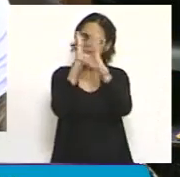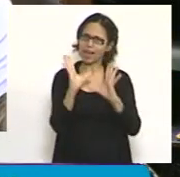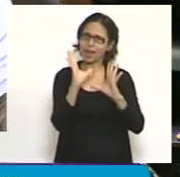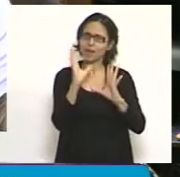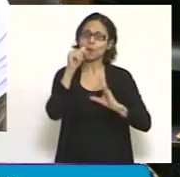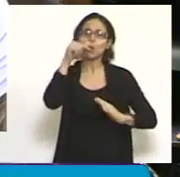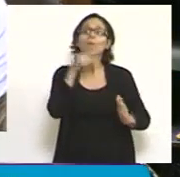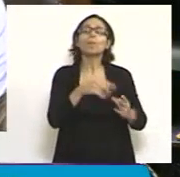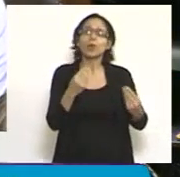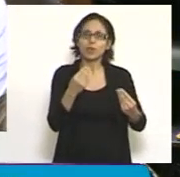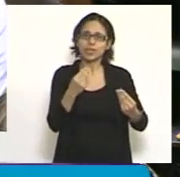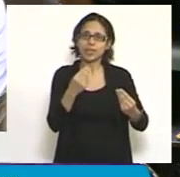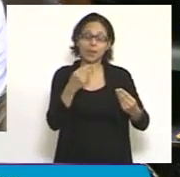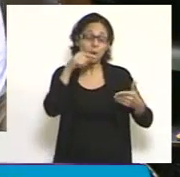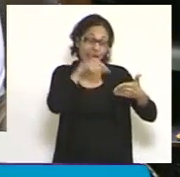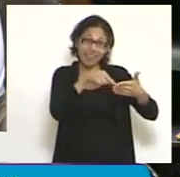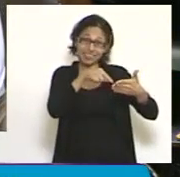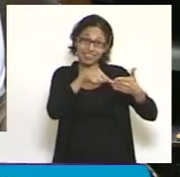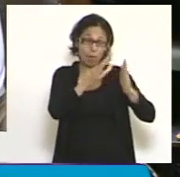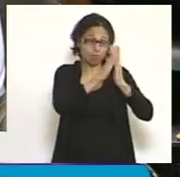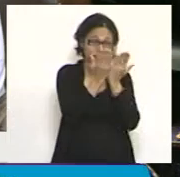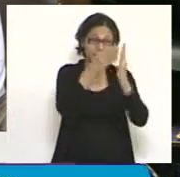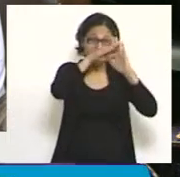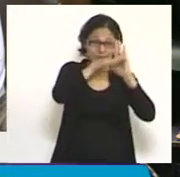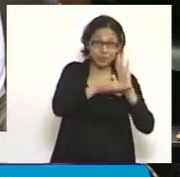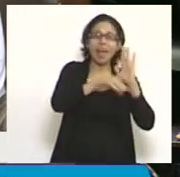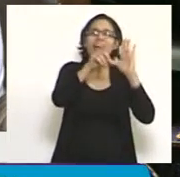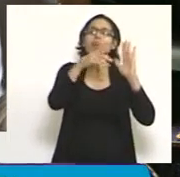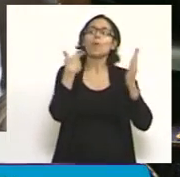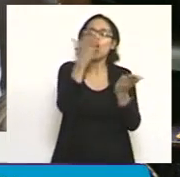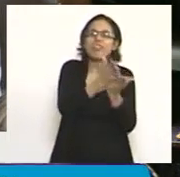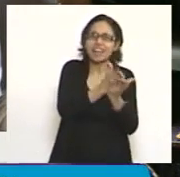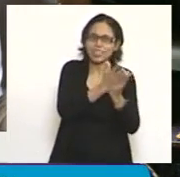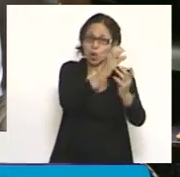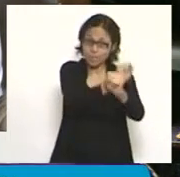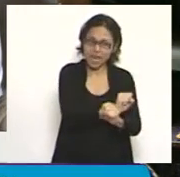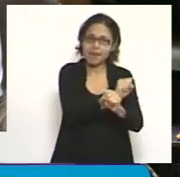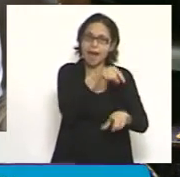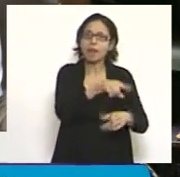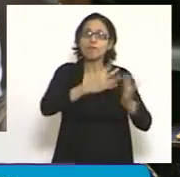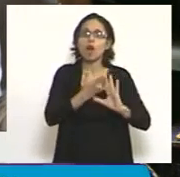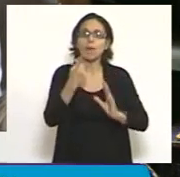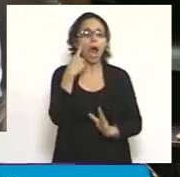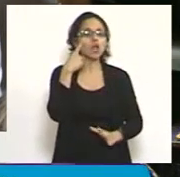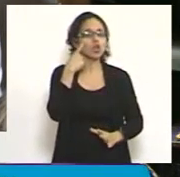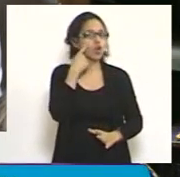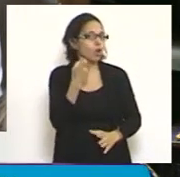Porque la aplicación en concreto del derecho penal es una forma de control